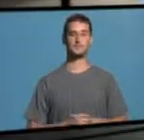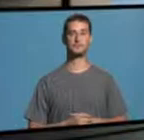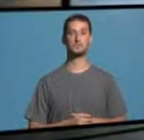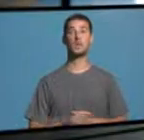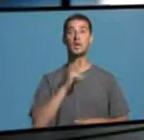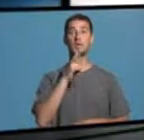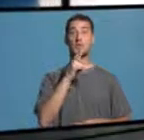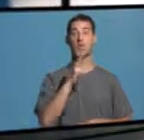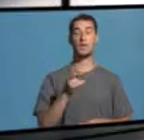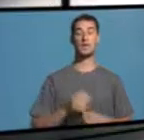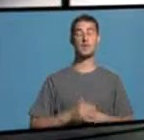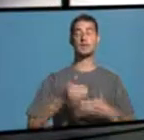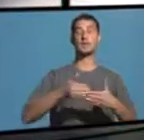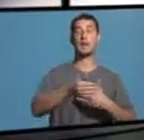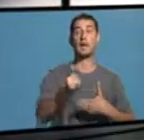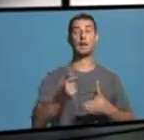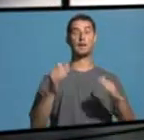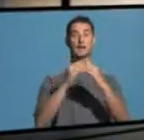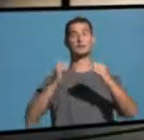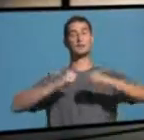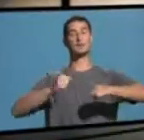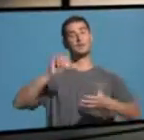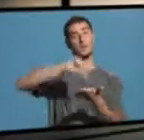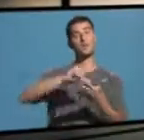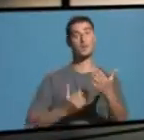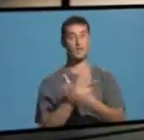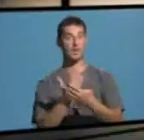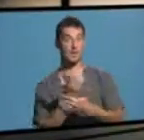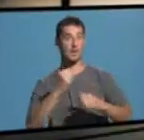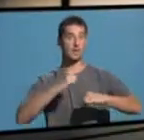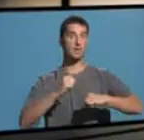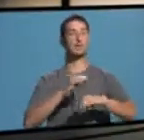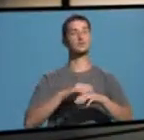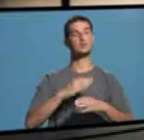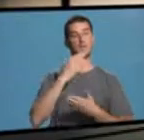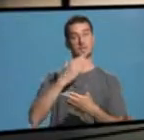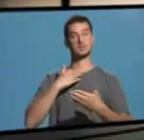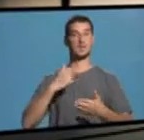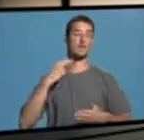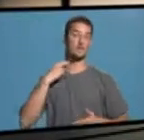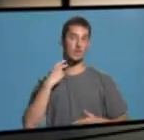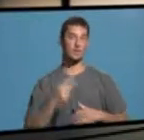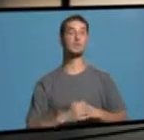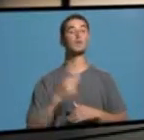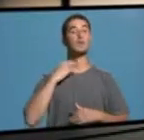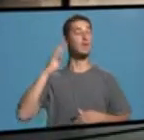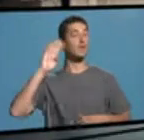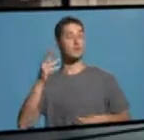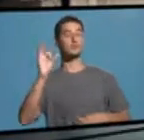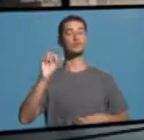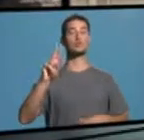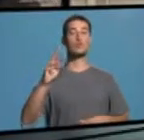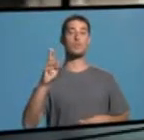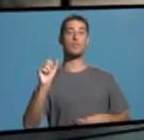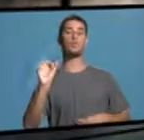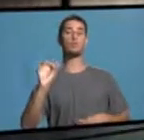Castroverde contará cunha residencia e un centro de día para persoas maiores coa chegada da Deputación. A institución provincial, a través de Suplusa,